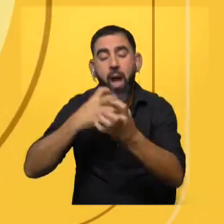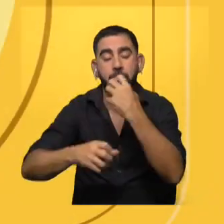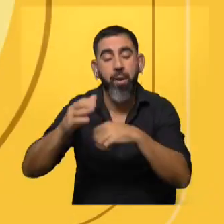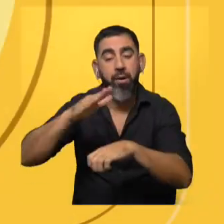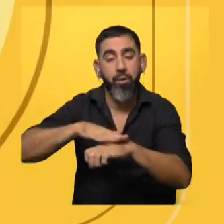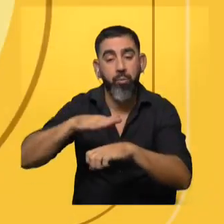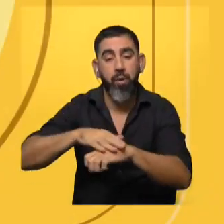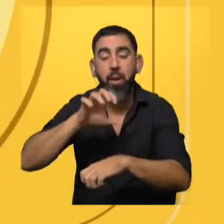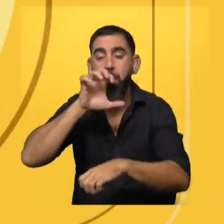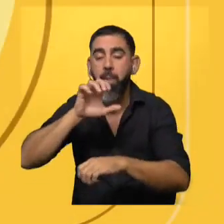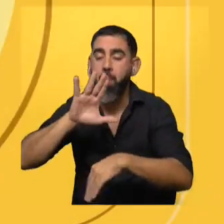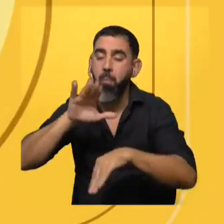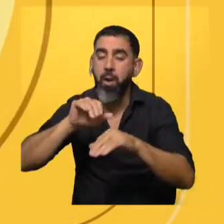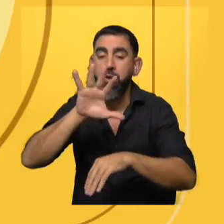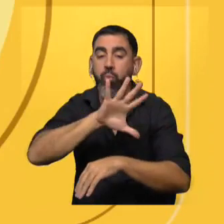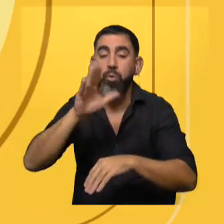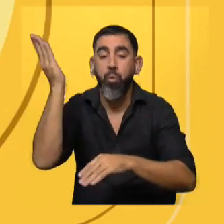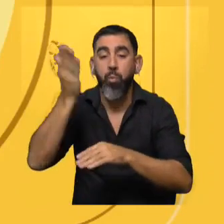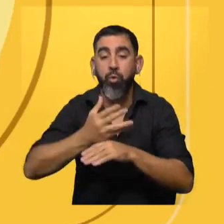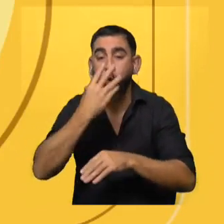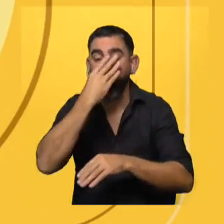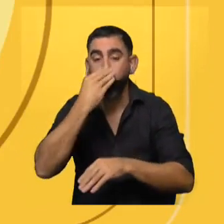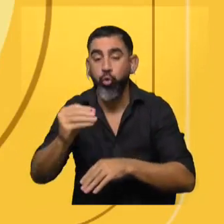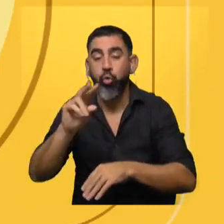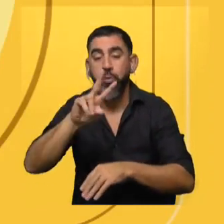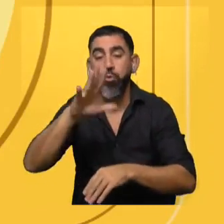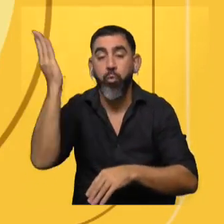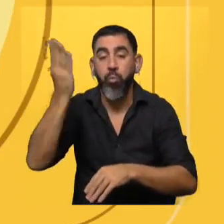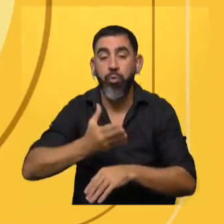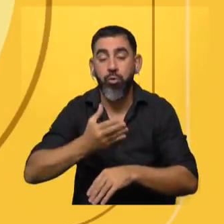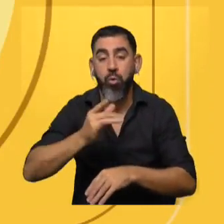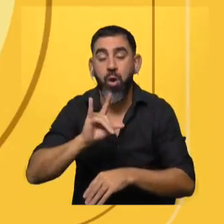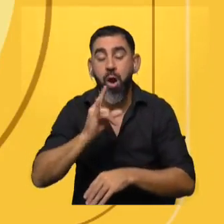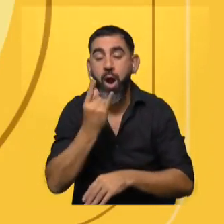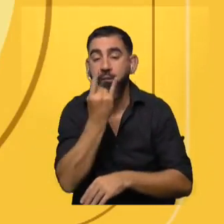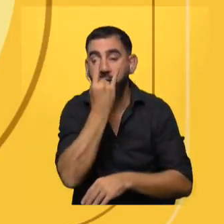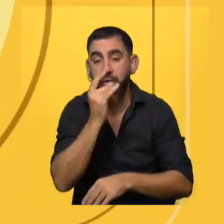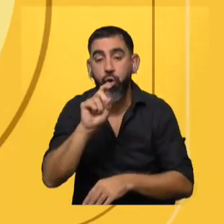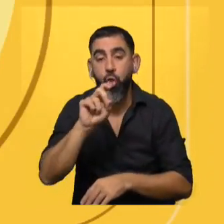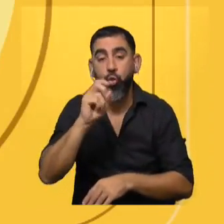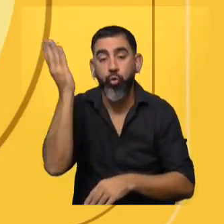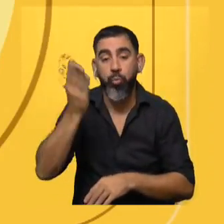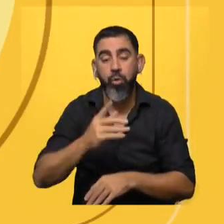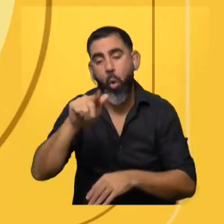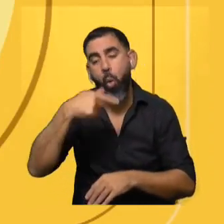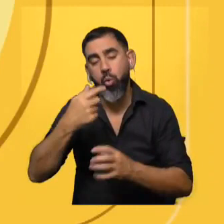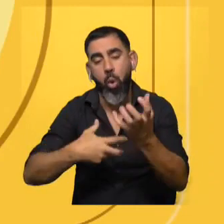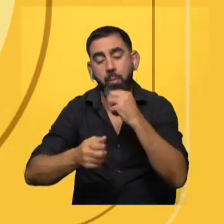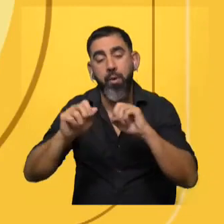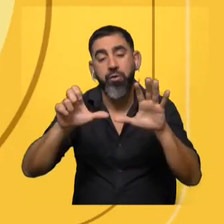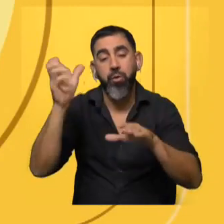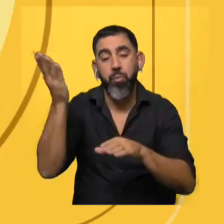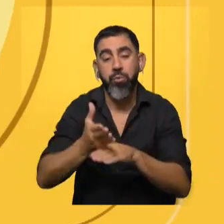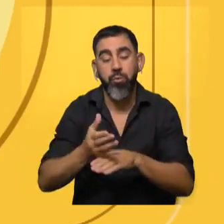varios, el perro es el 55%, el zorro el 25%, jabalí 12%, hay otros 6% y